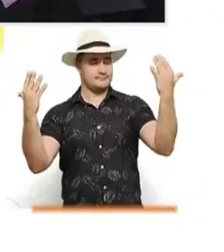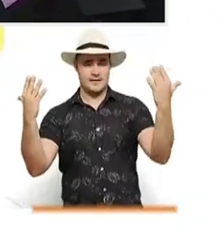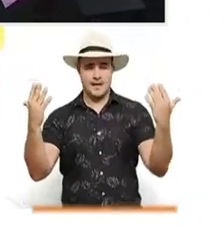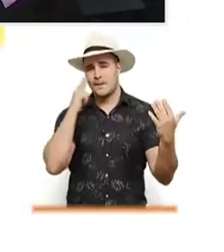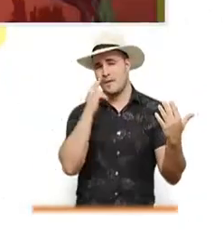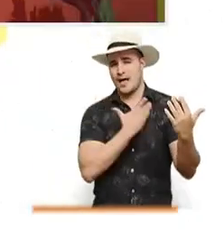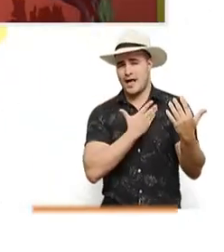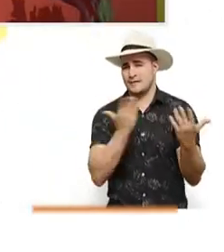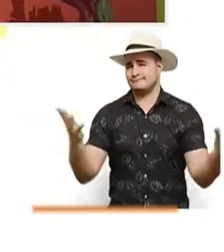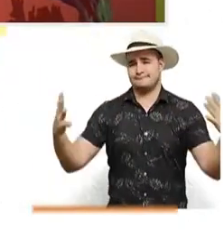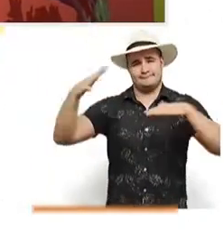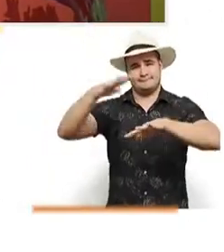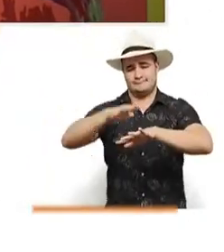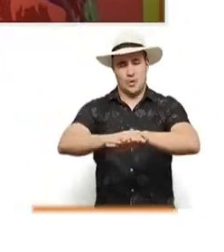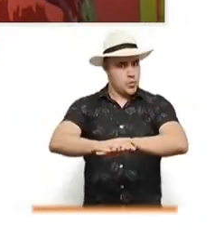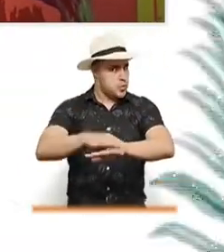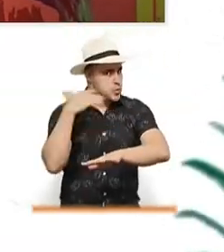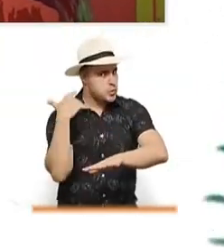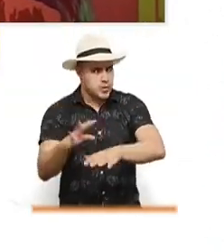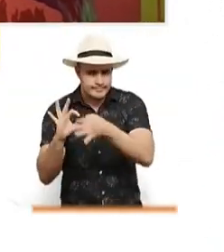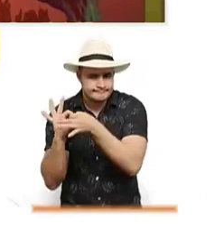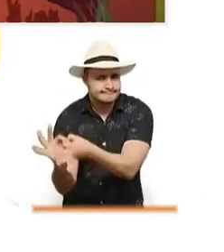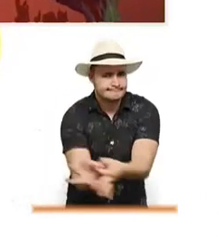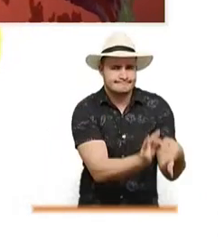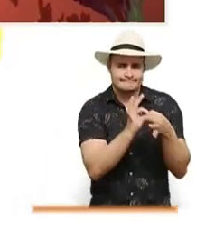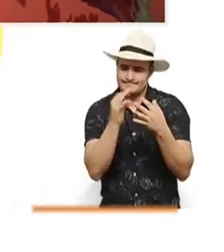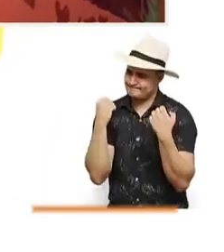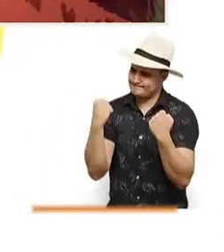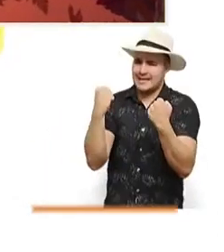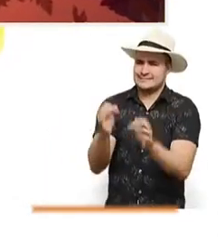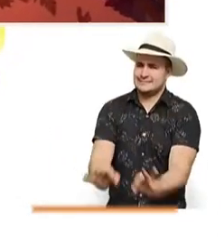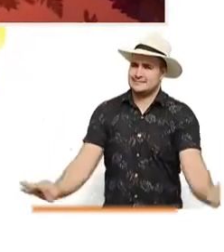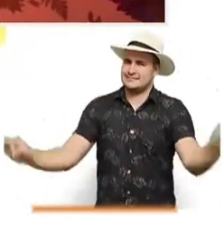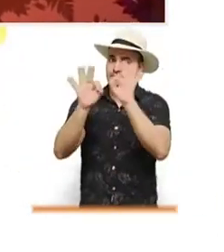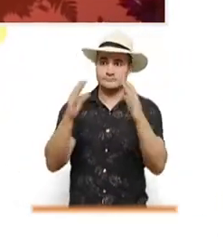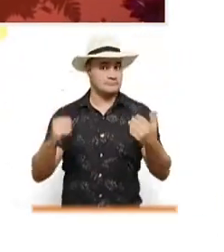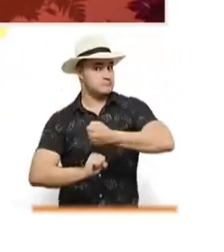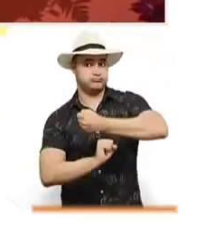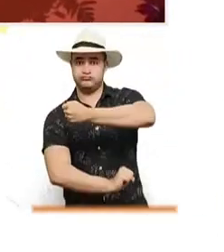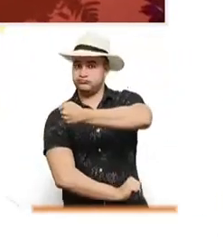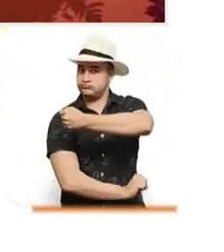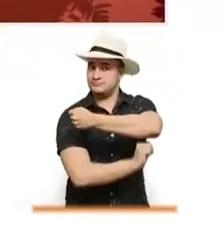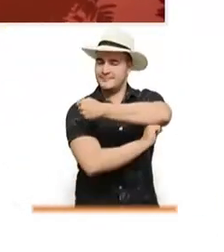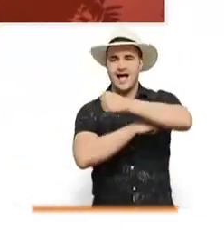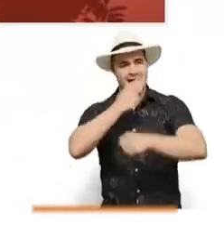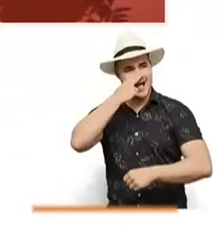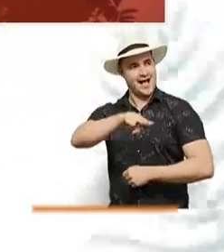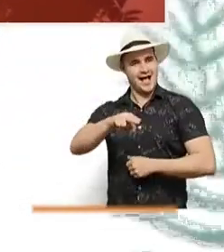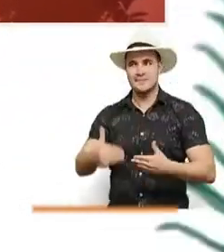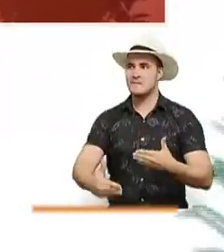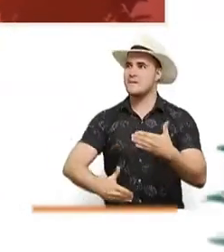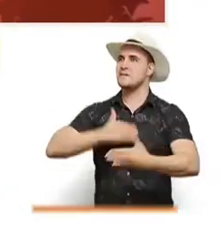padres ahí son muy importantes, son las bases para que el hijo pueda